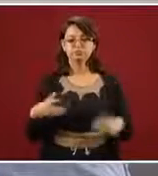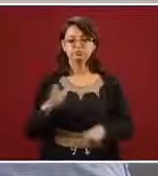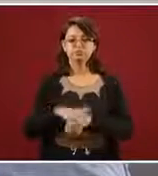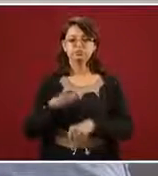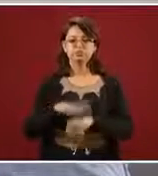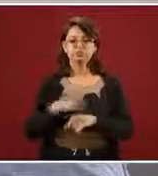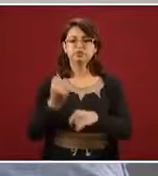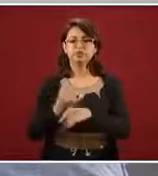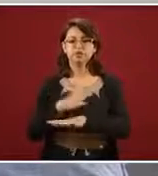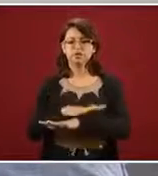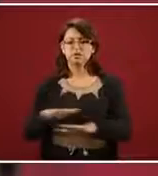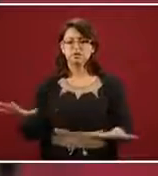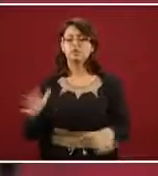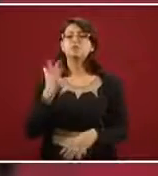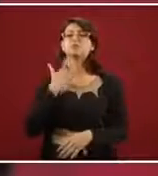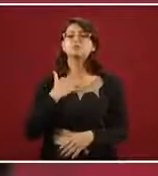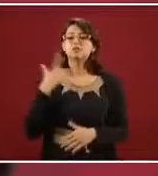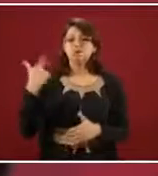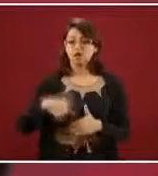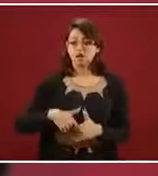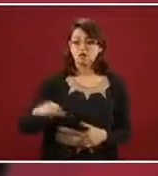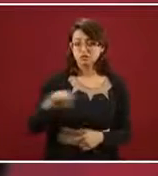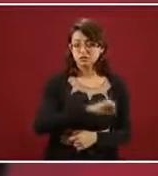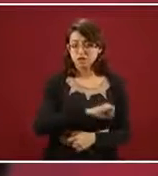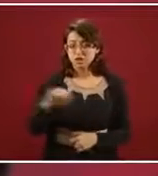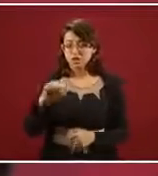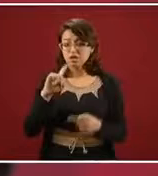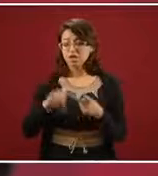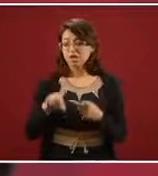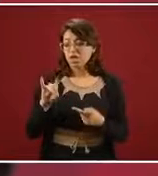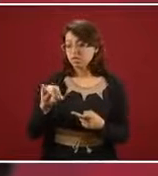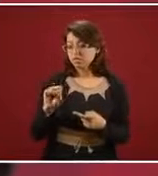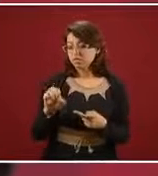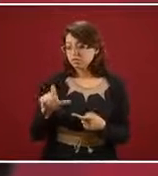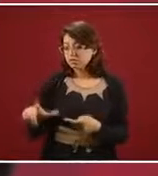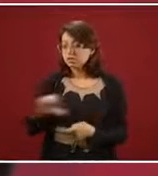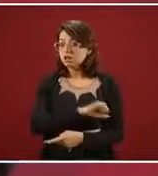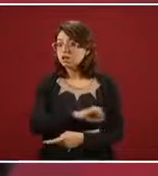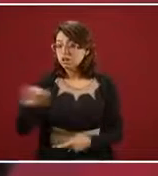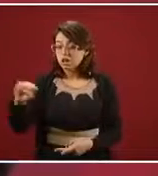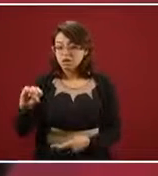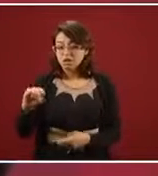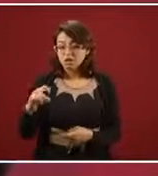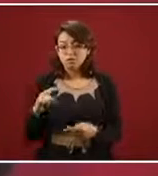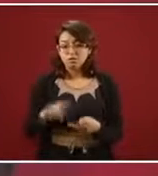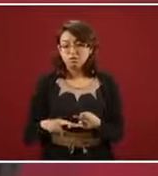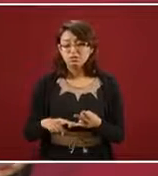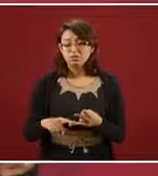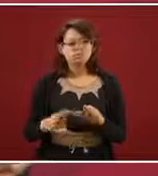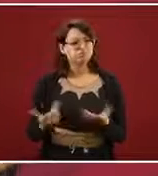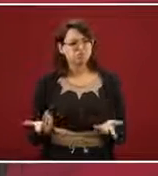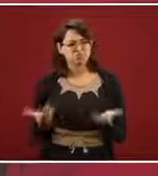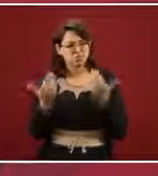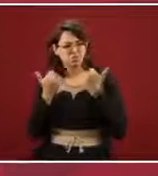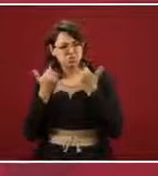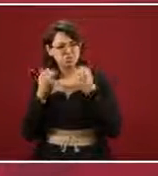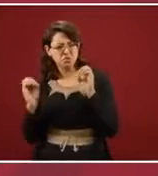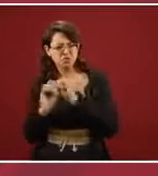si aumentó la gasolina, si aumentó el diésel, O sea, ¿por qué el